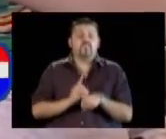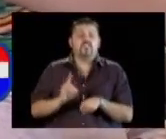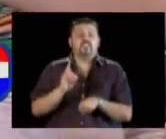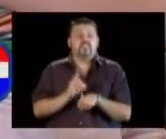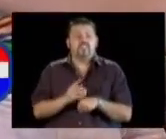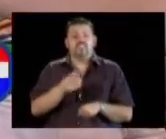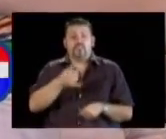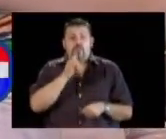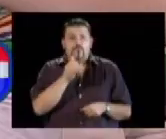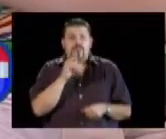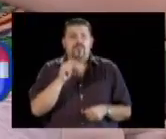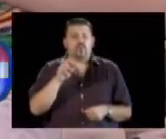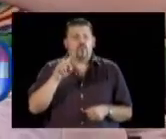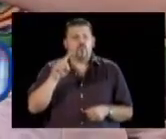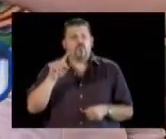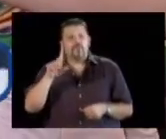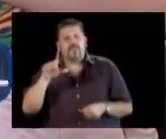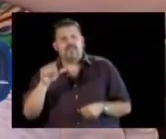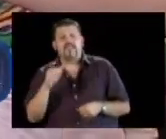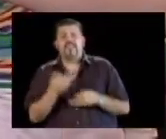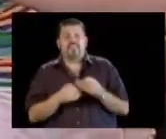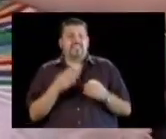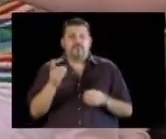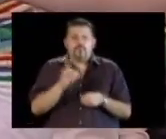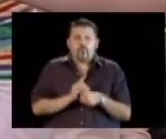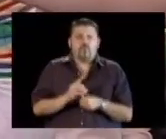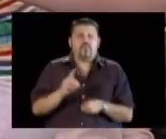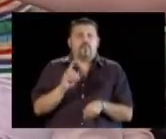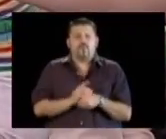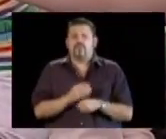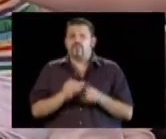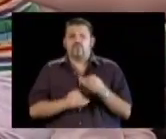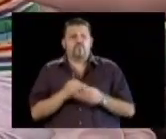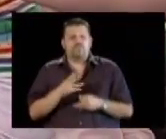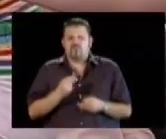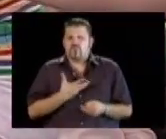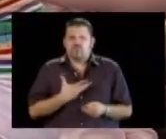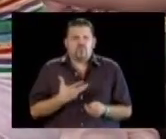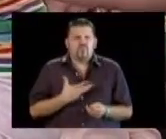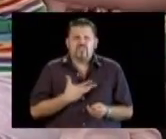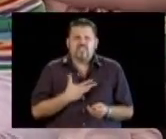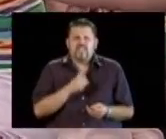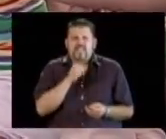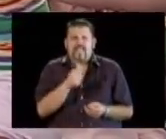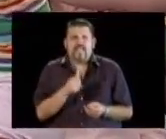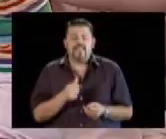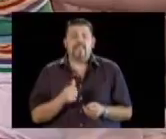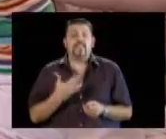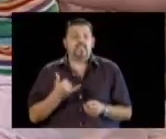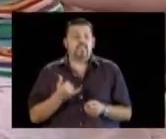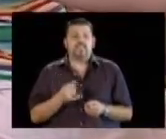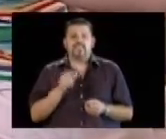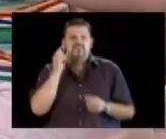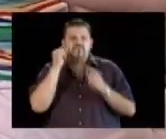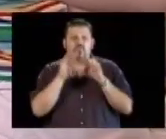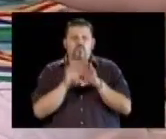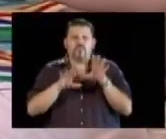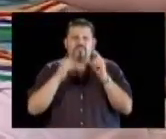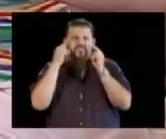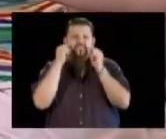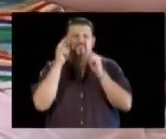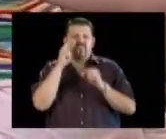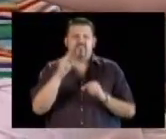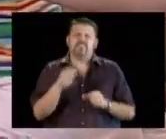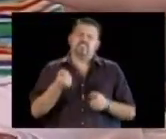2 Olalas por día y su cara es una hermosura, no tiene ni rastro ni seña de ninguna cicatriz. Y saludos